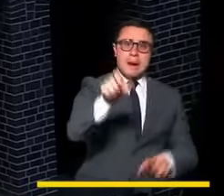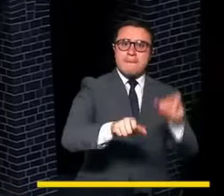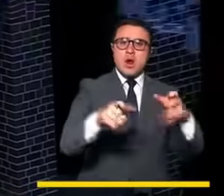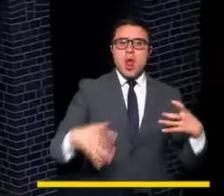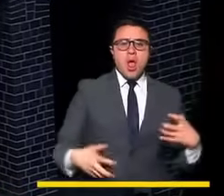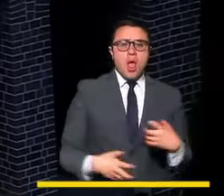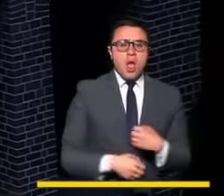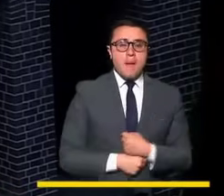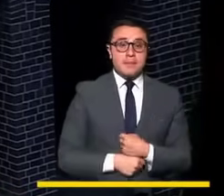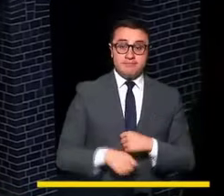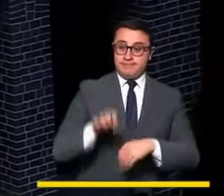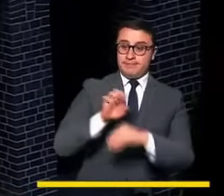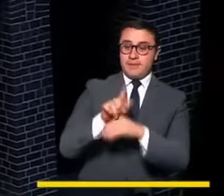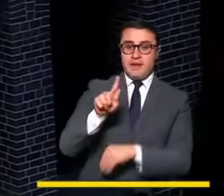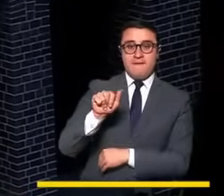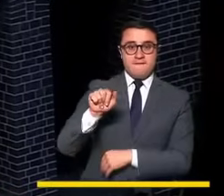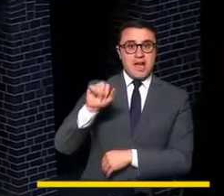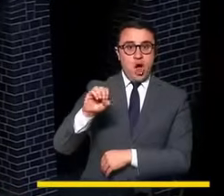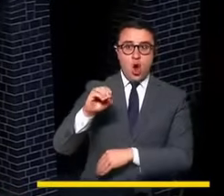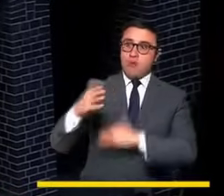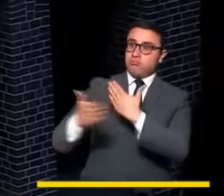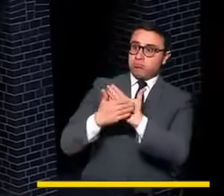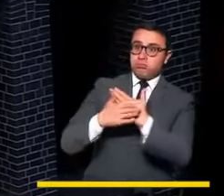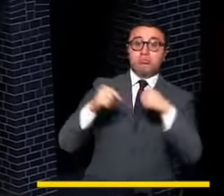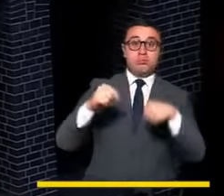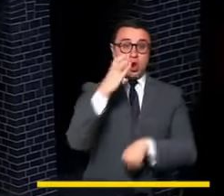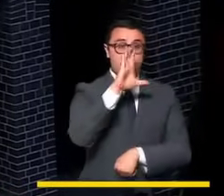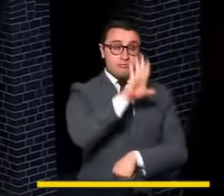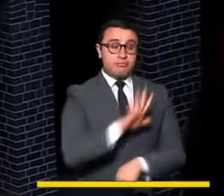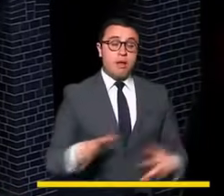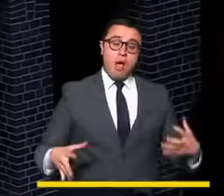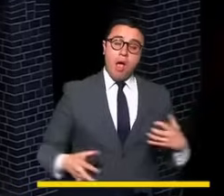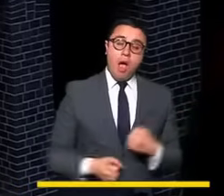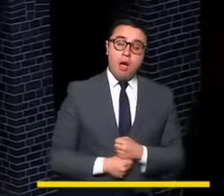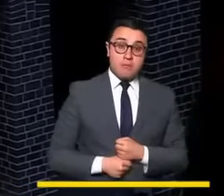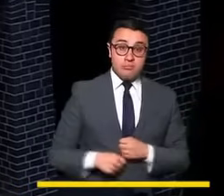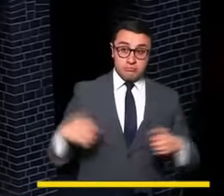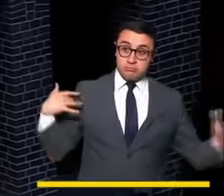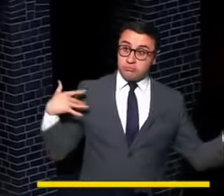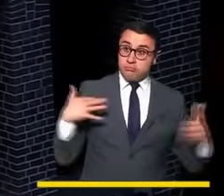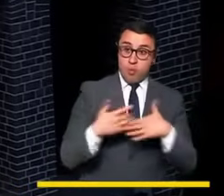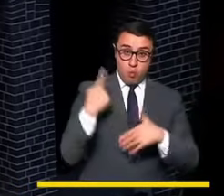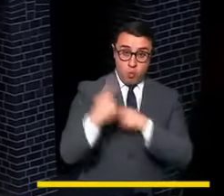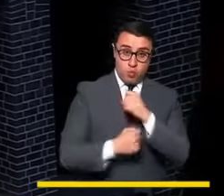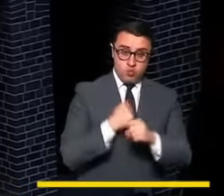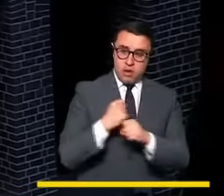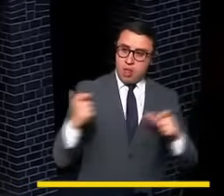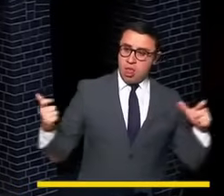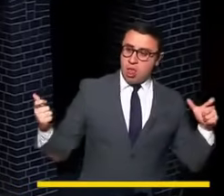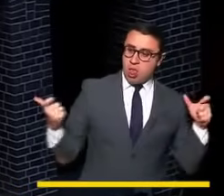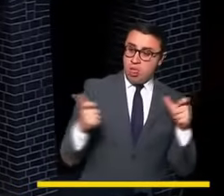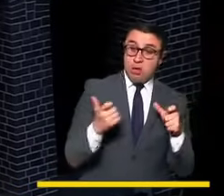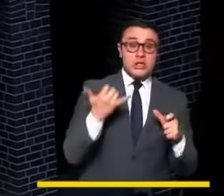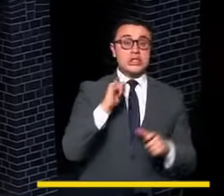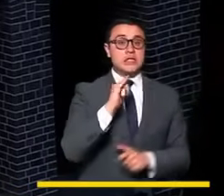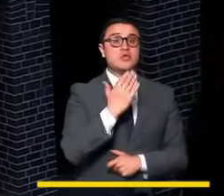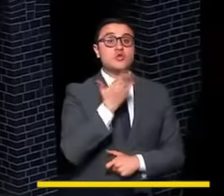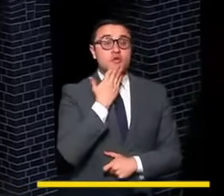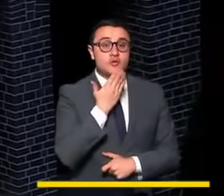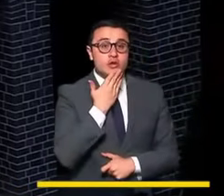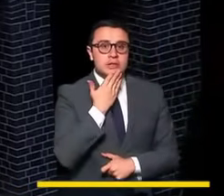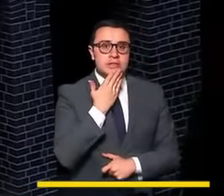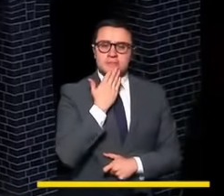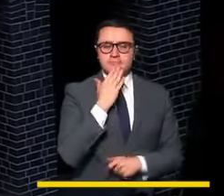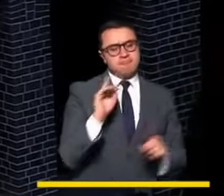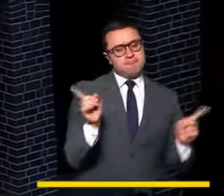La FAO nos indica que ha disminuido el hambre en Colombia el año pasado. No lo suficiente, pero